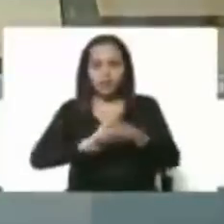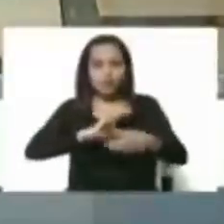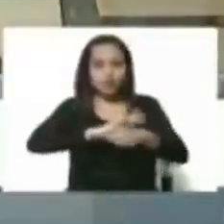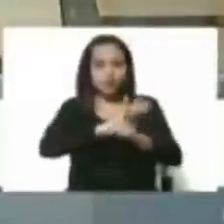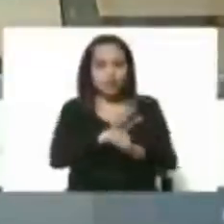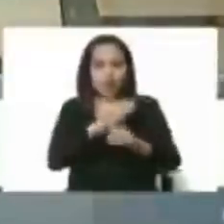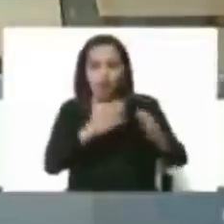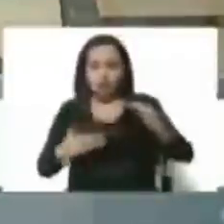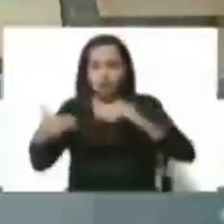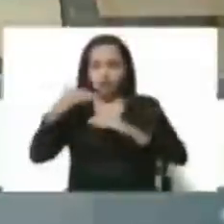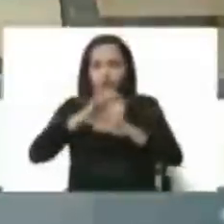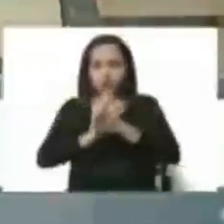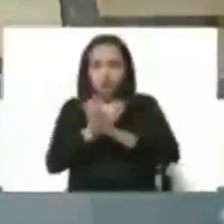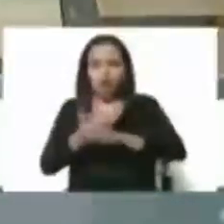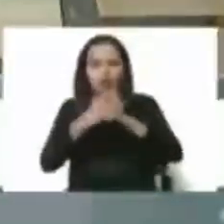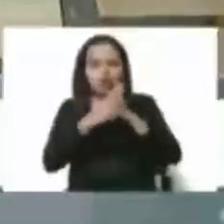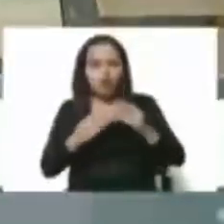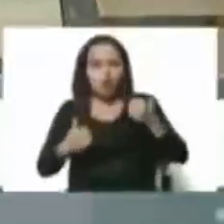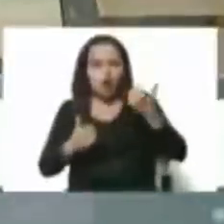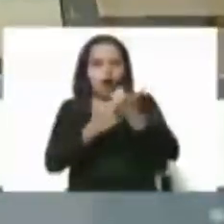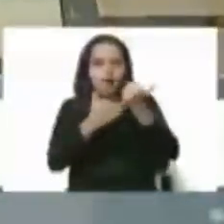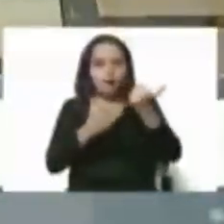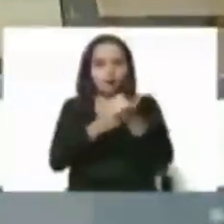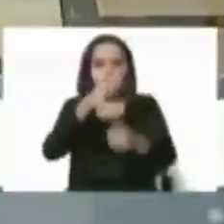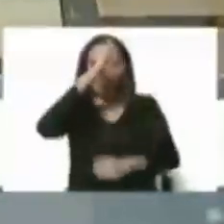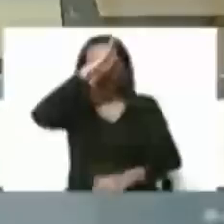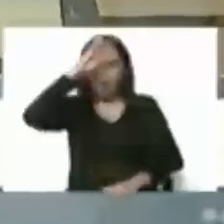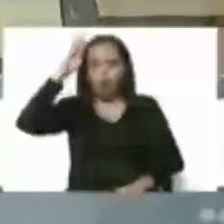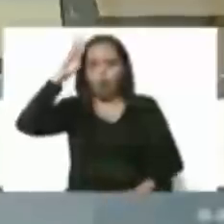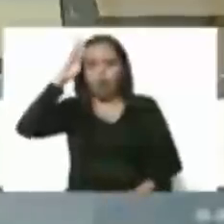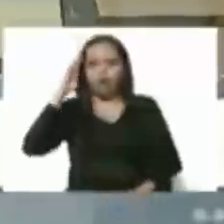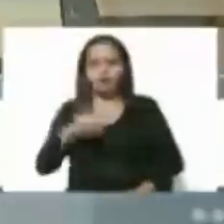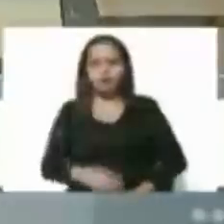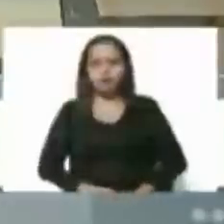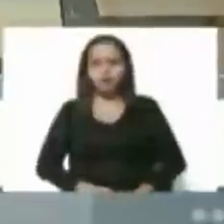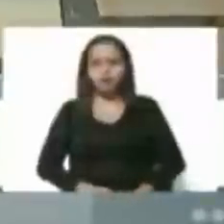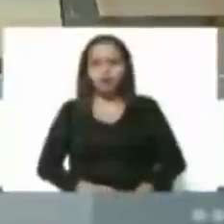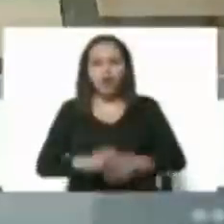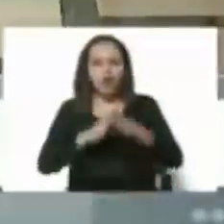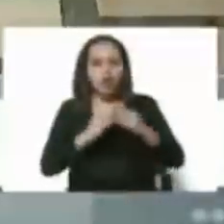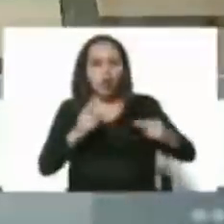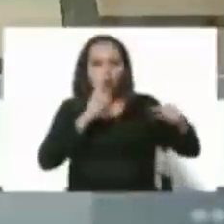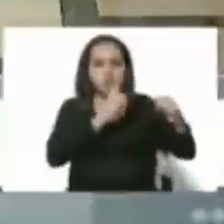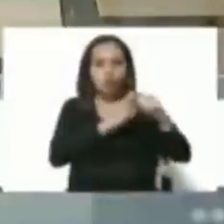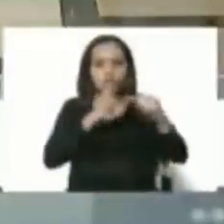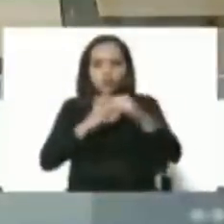saber por otra parte por otra parte